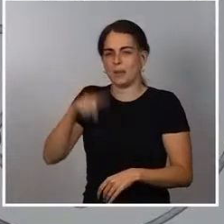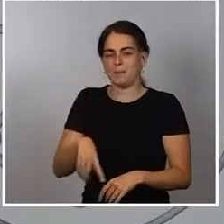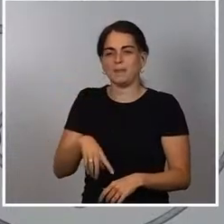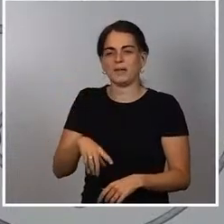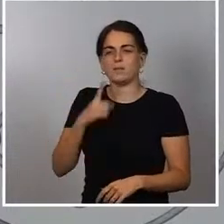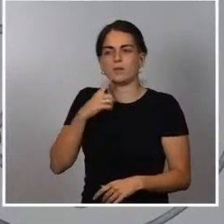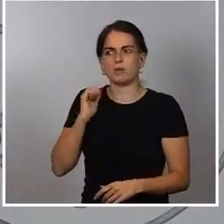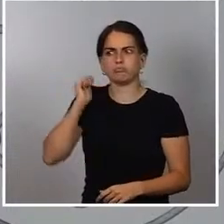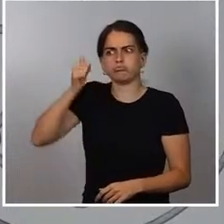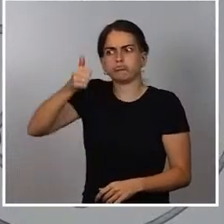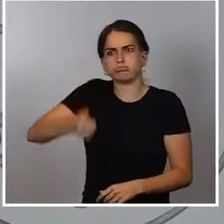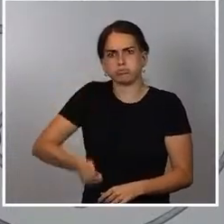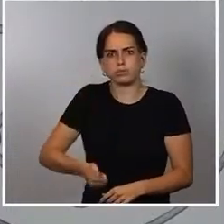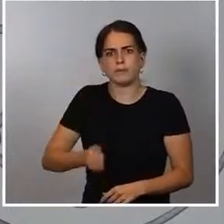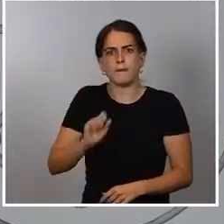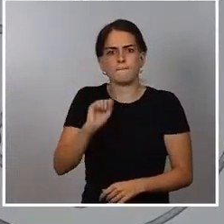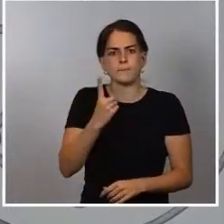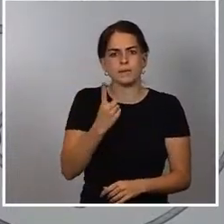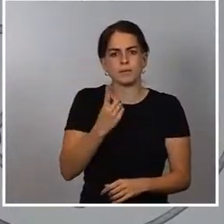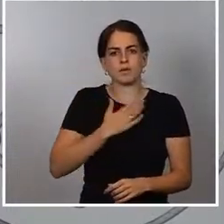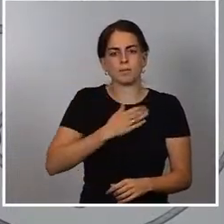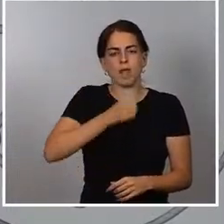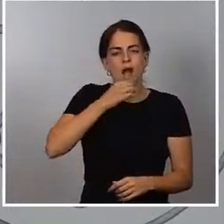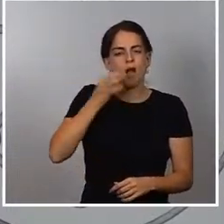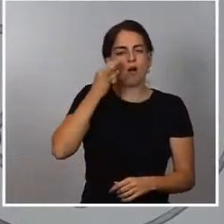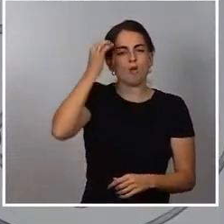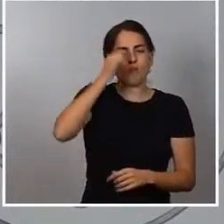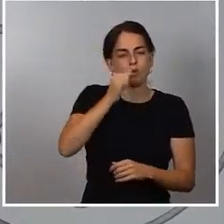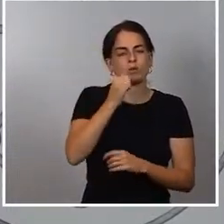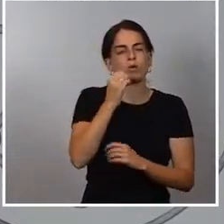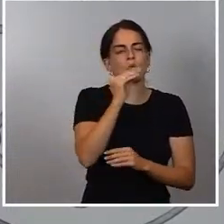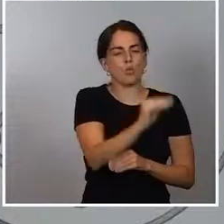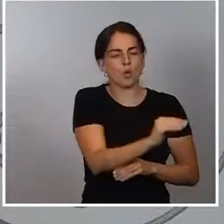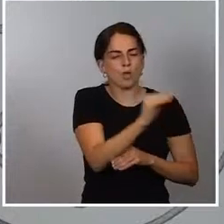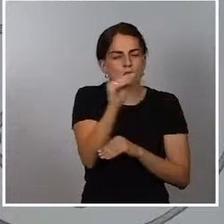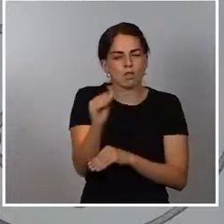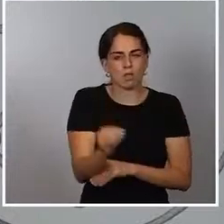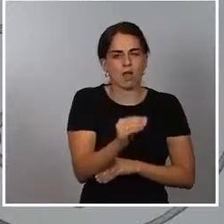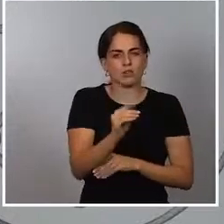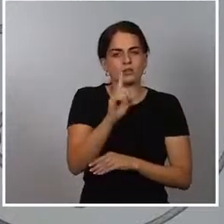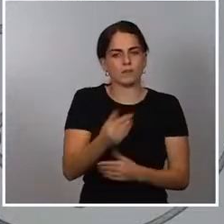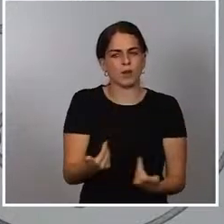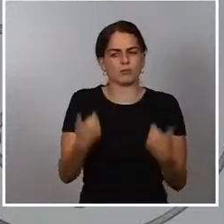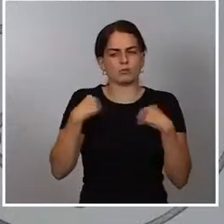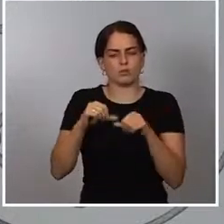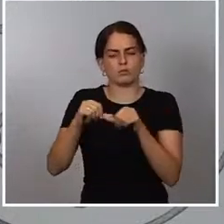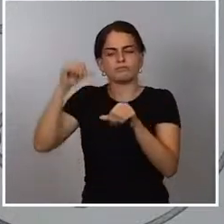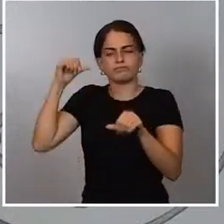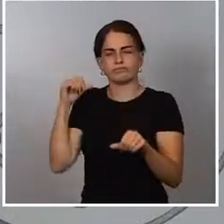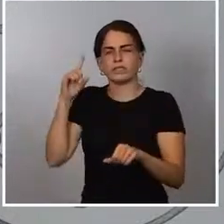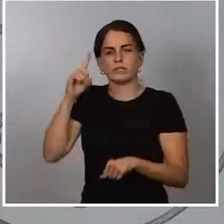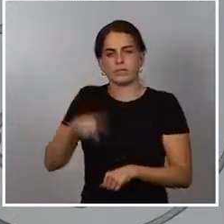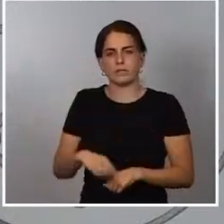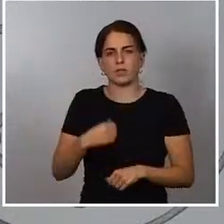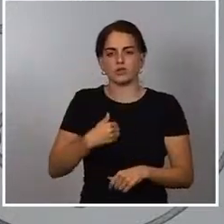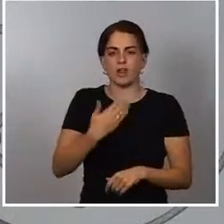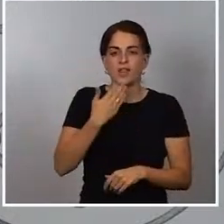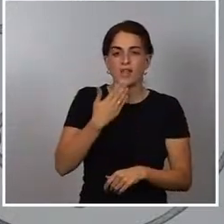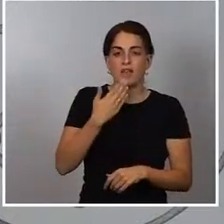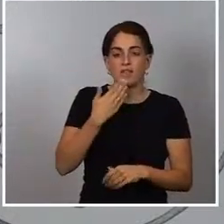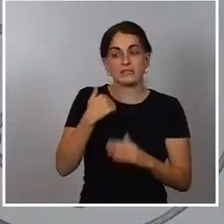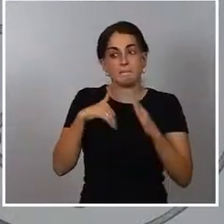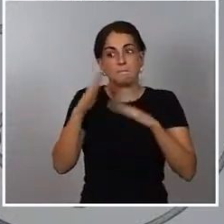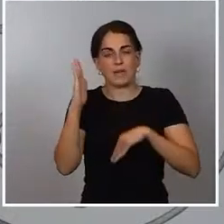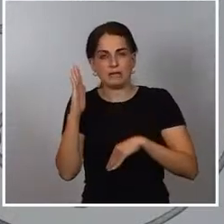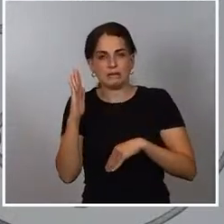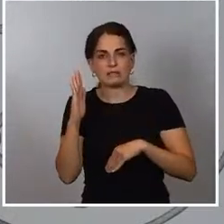primero cuidando de sus abuelos y sus abuelas y han sido muy responsables sabemos que las personas de más edad porque ese fue una estrategia de la